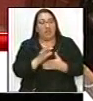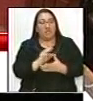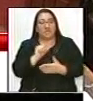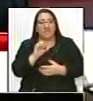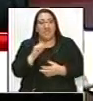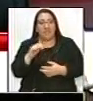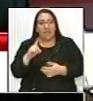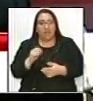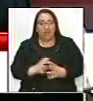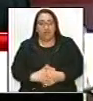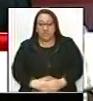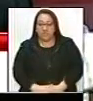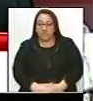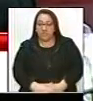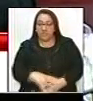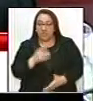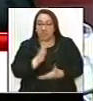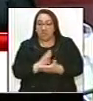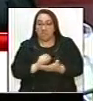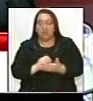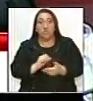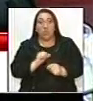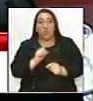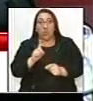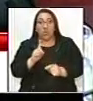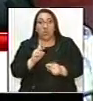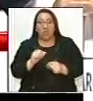sea, la mitad más uno del número legal.